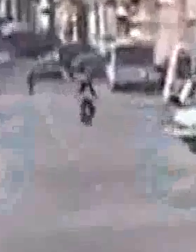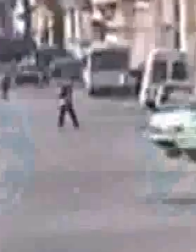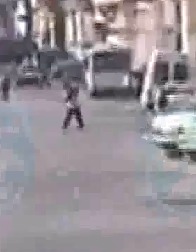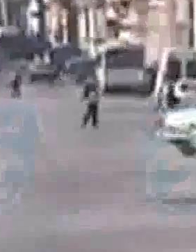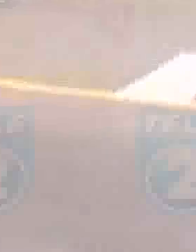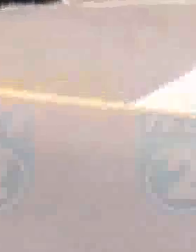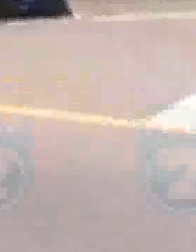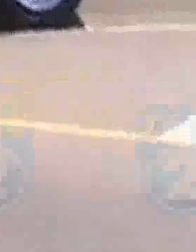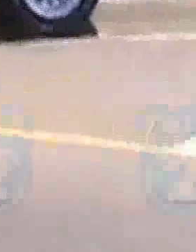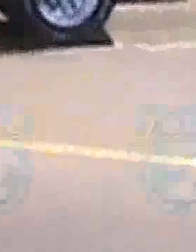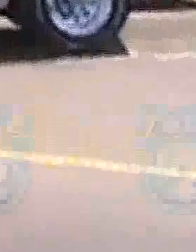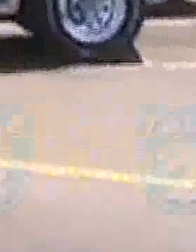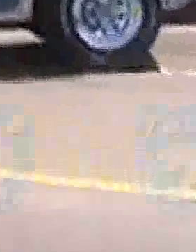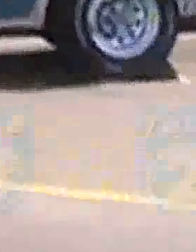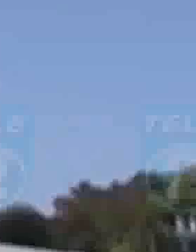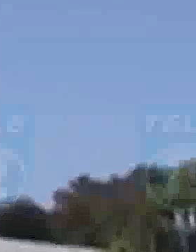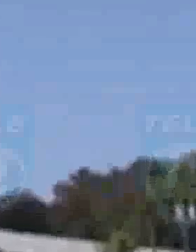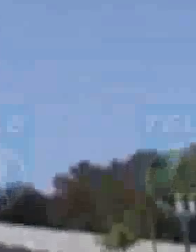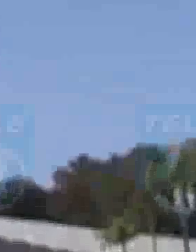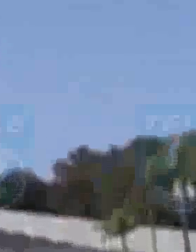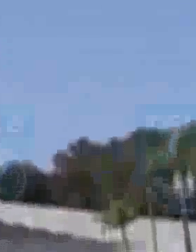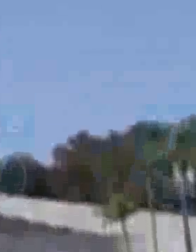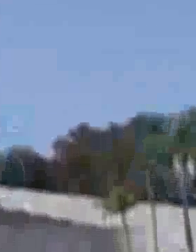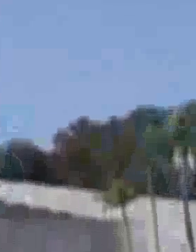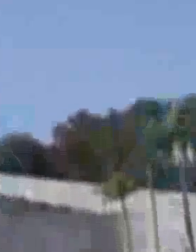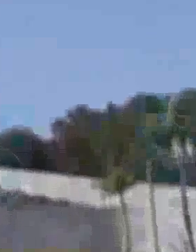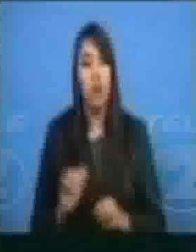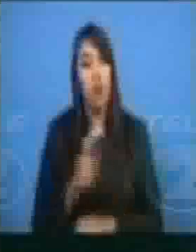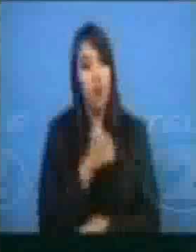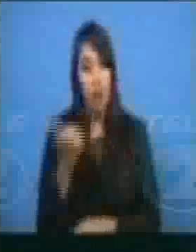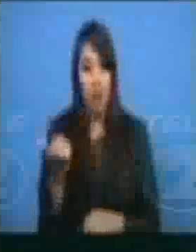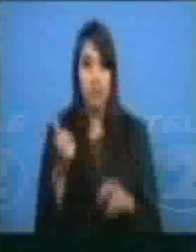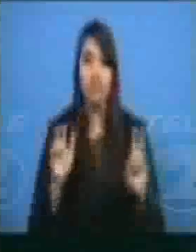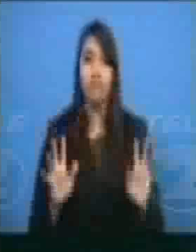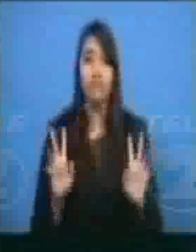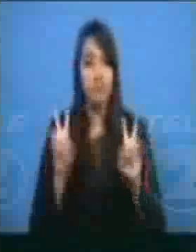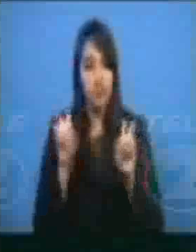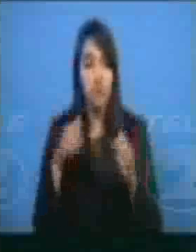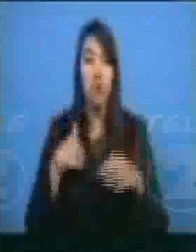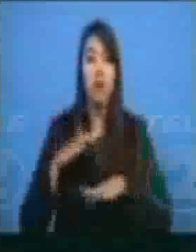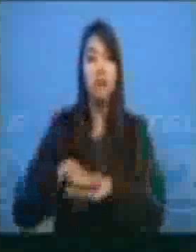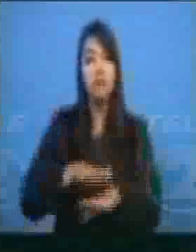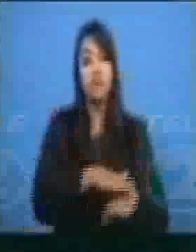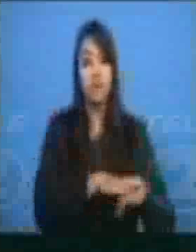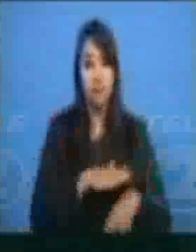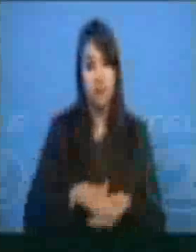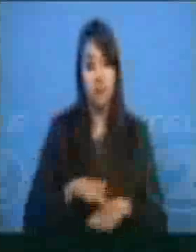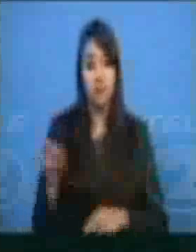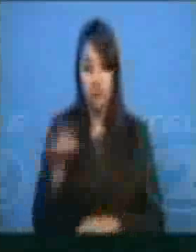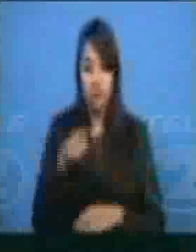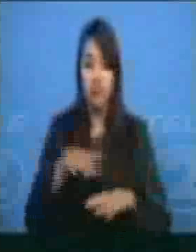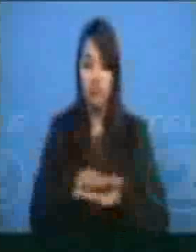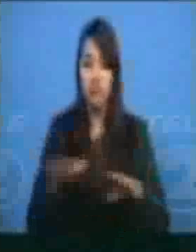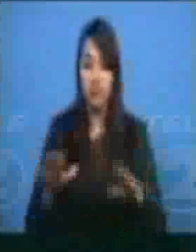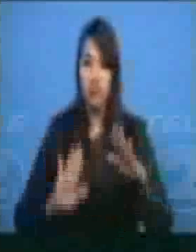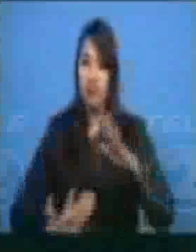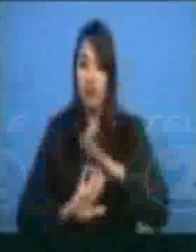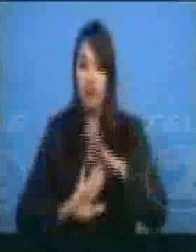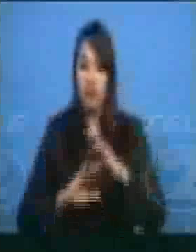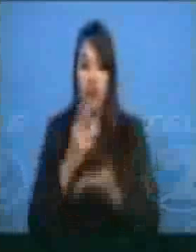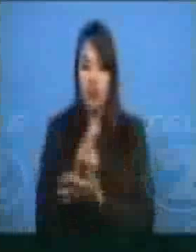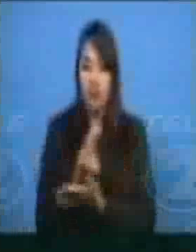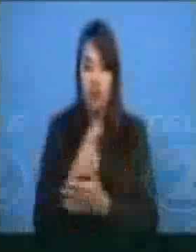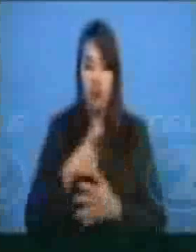pidió frenar el bloqueo que mantiene Estados Unidos hacia Cuba. Hago un llamado a poner fin al bloqueo